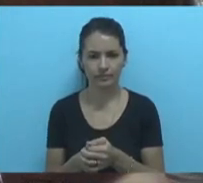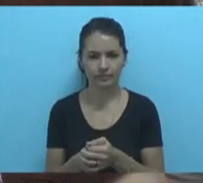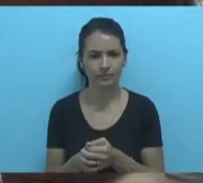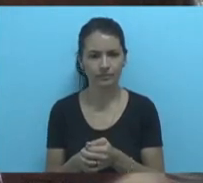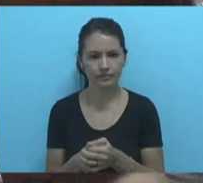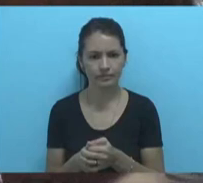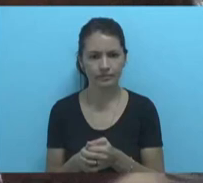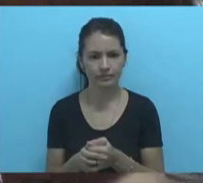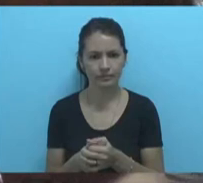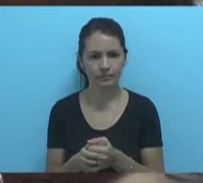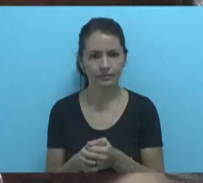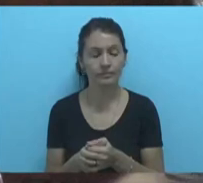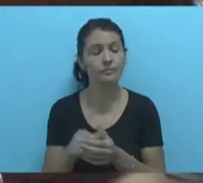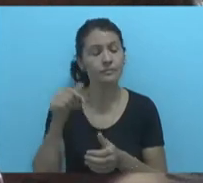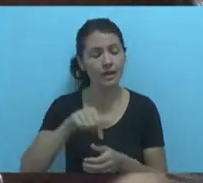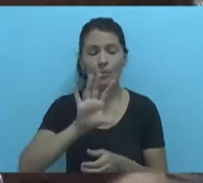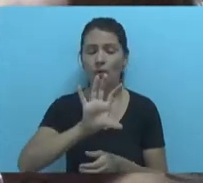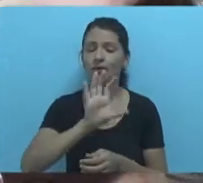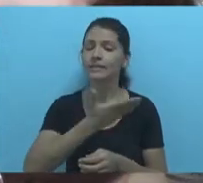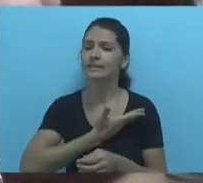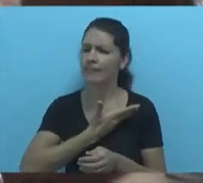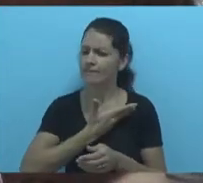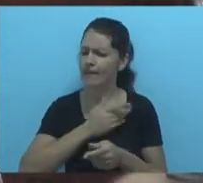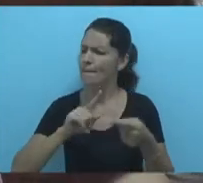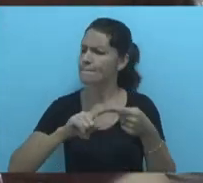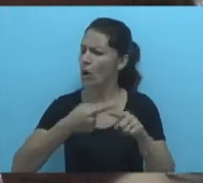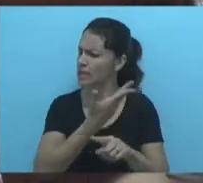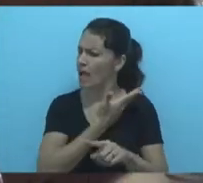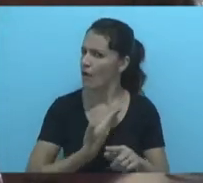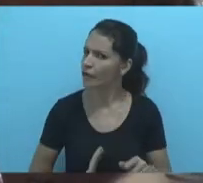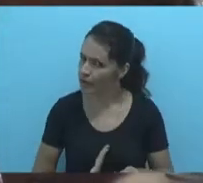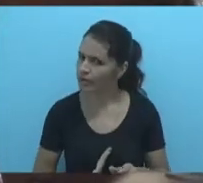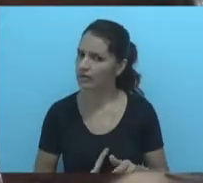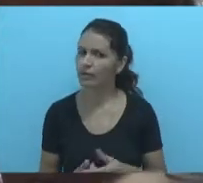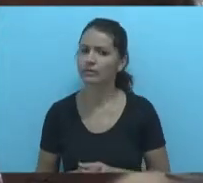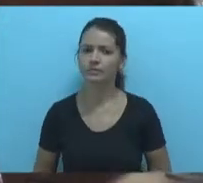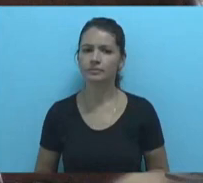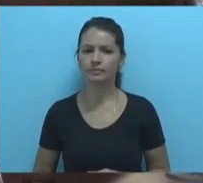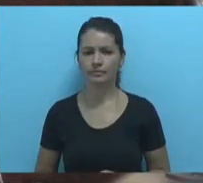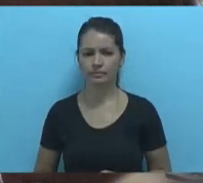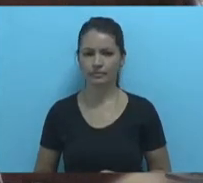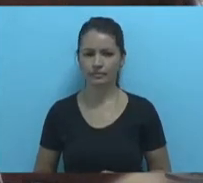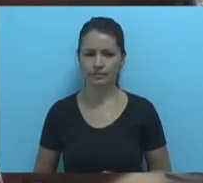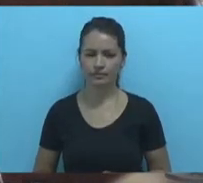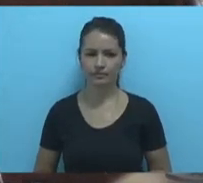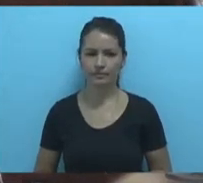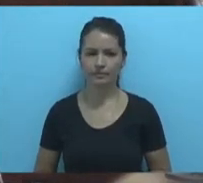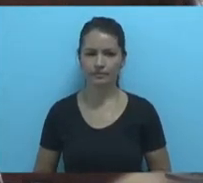ha consolidado en Argentina ya como una política de Estado, porque recién incluso hablábamos con Ximena